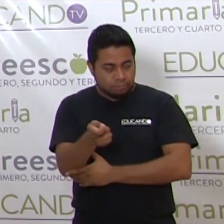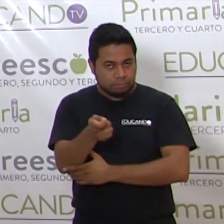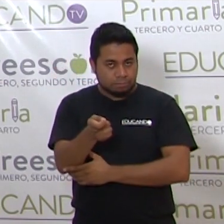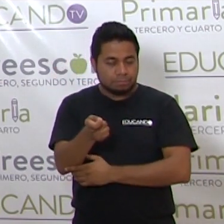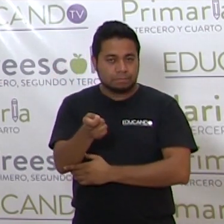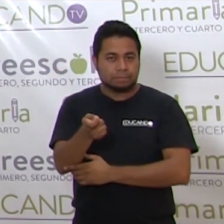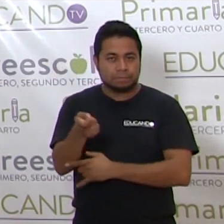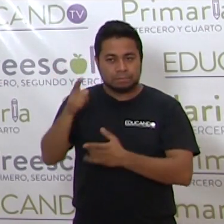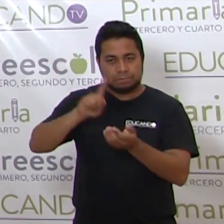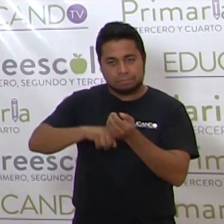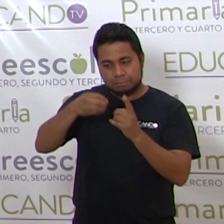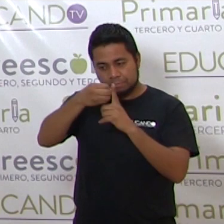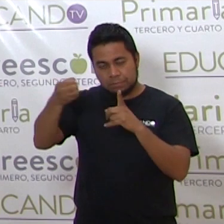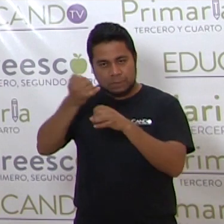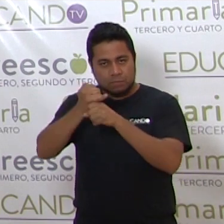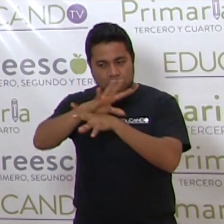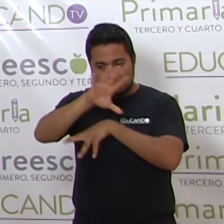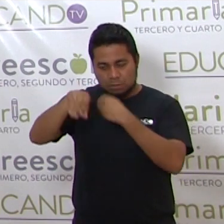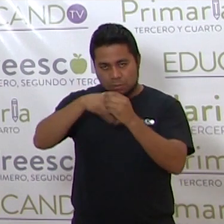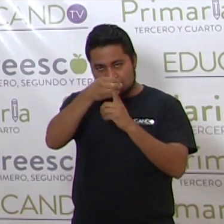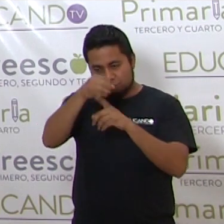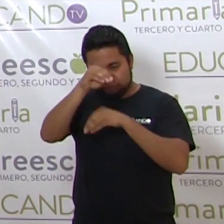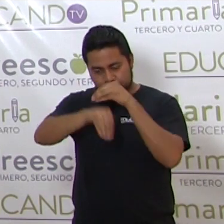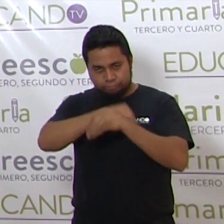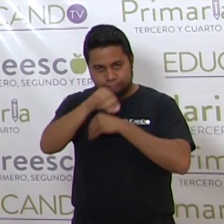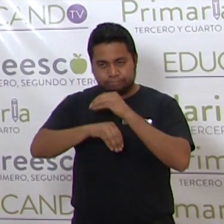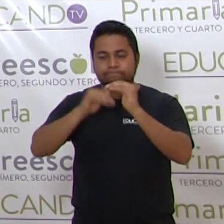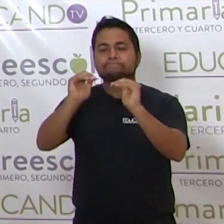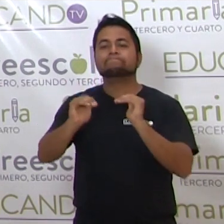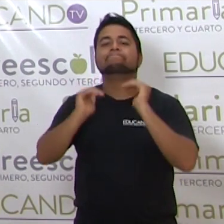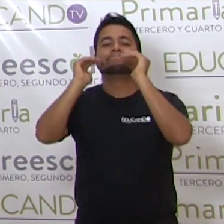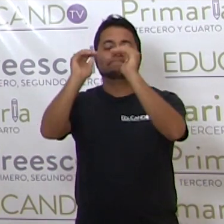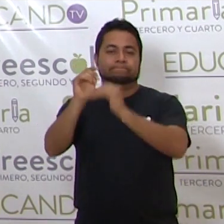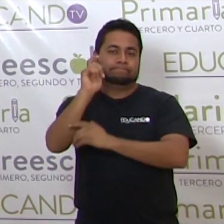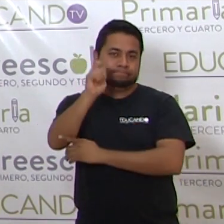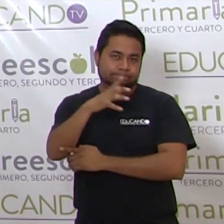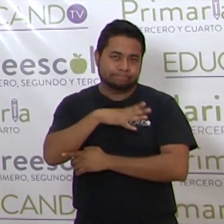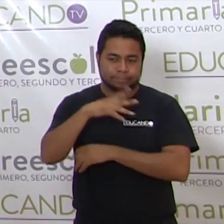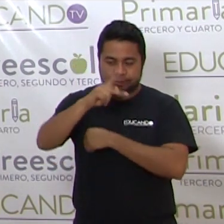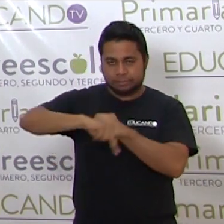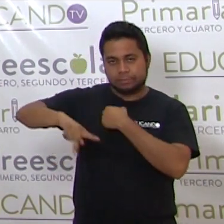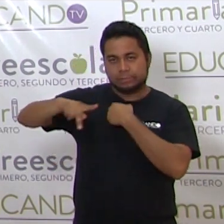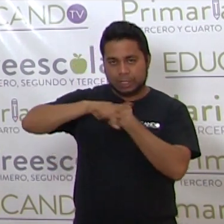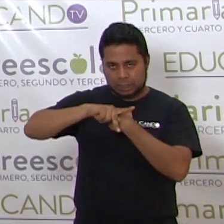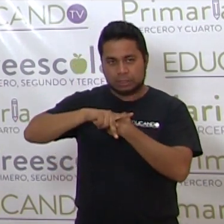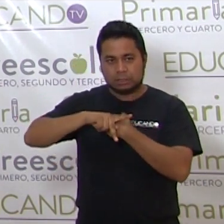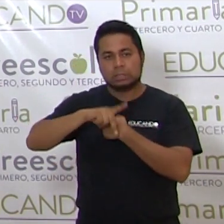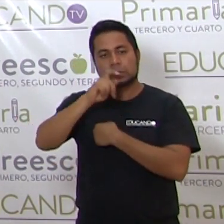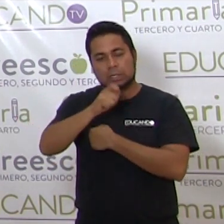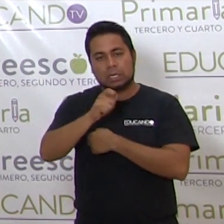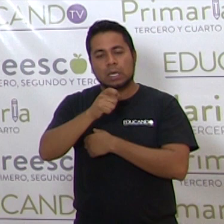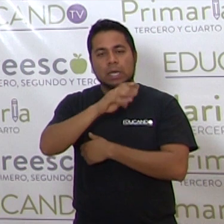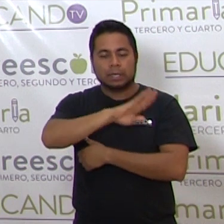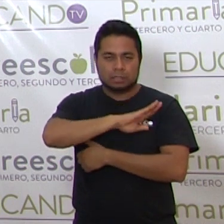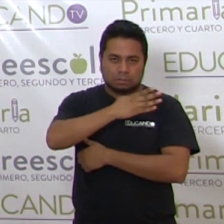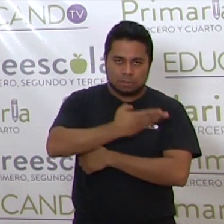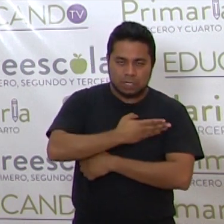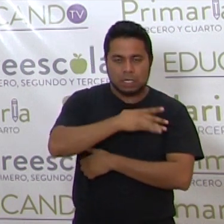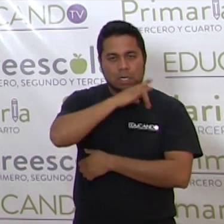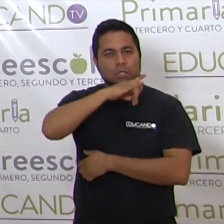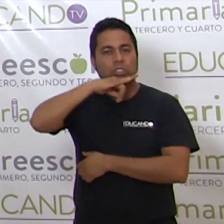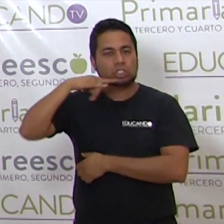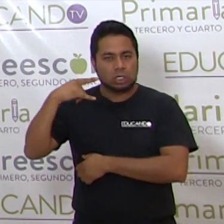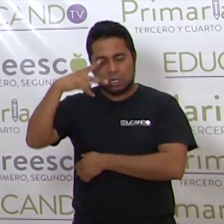se organiza la información arriba entonces está los países que son españa chile